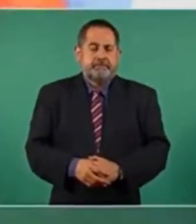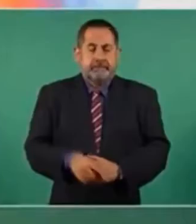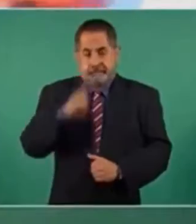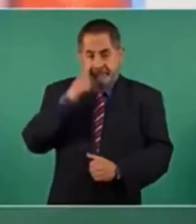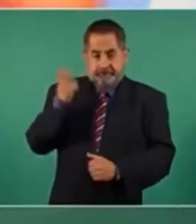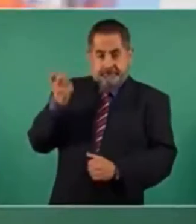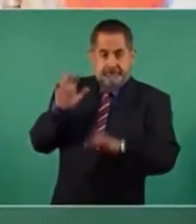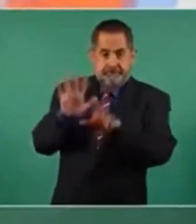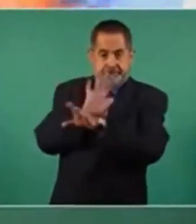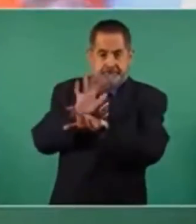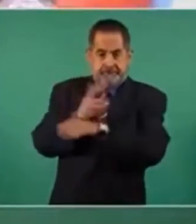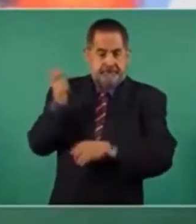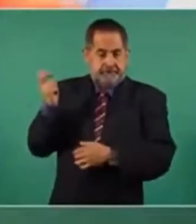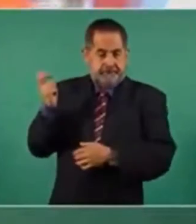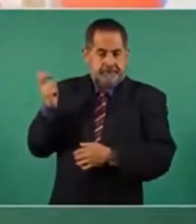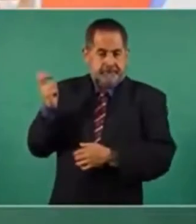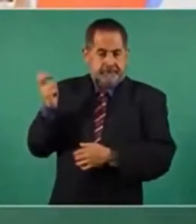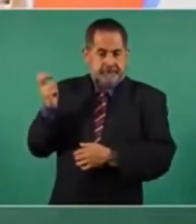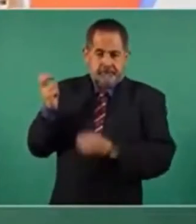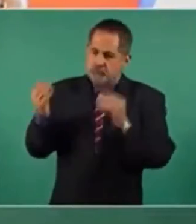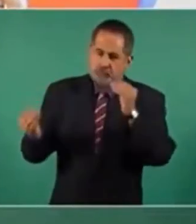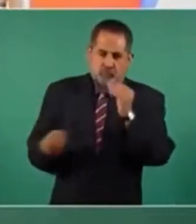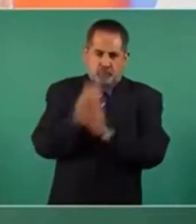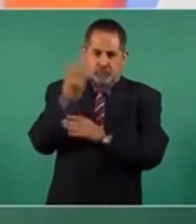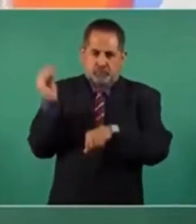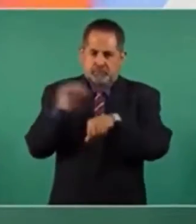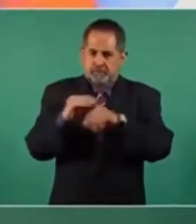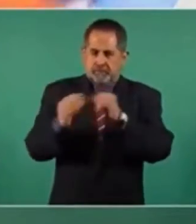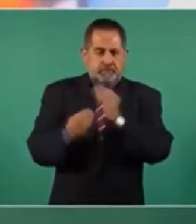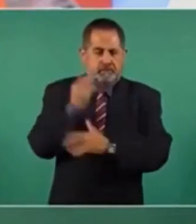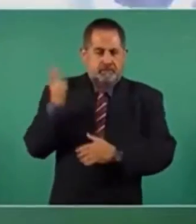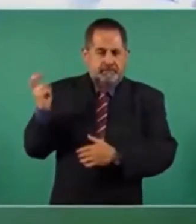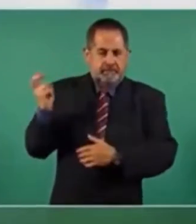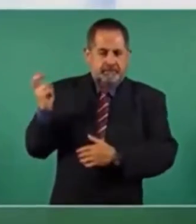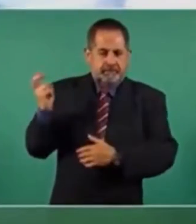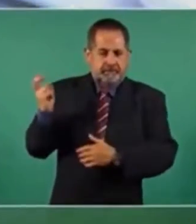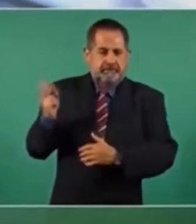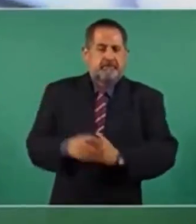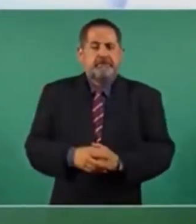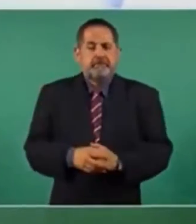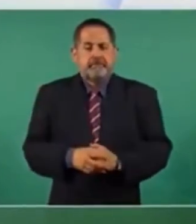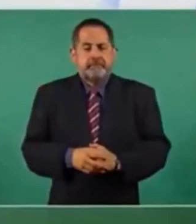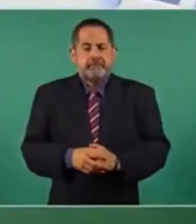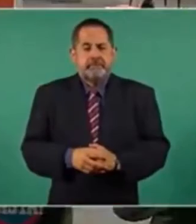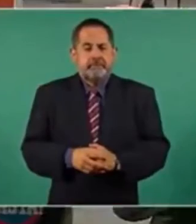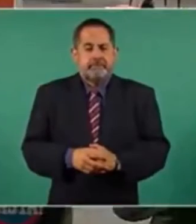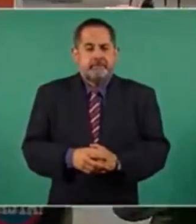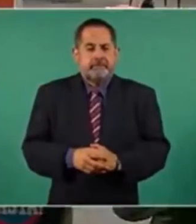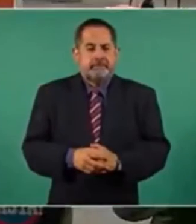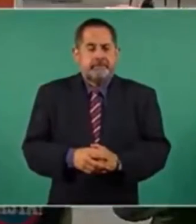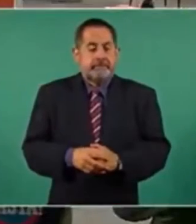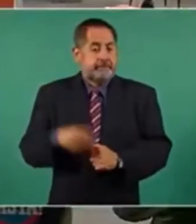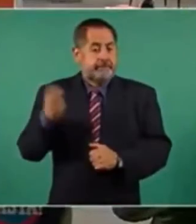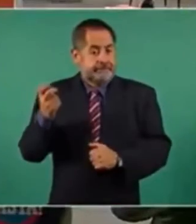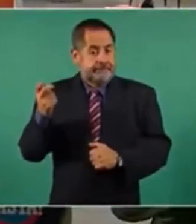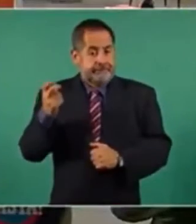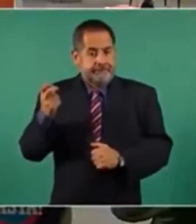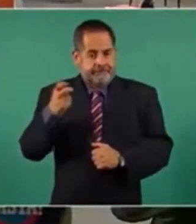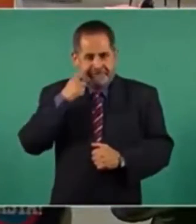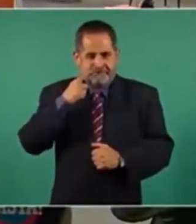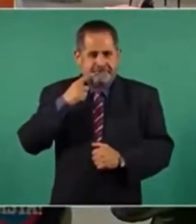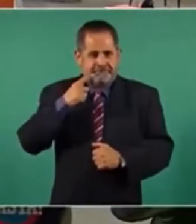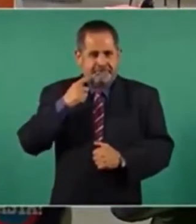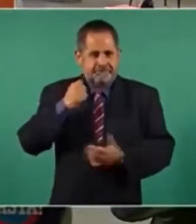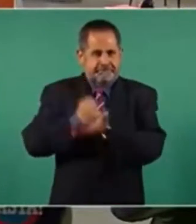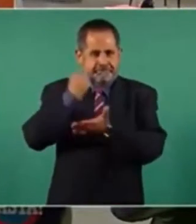Aquí viene el cambio de válvula, en este caso es una válvula nueva que se le está instalando, con el torque preciso. Este es el proceso ya de rotulado